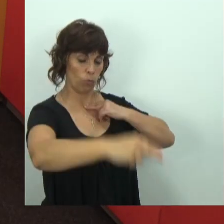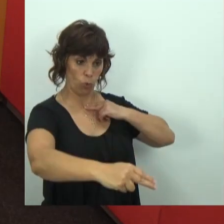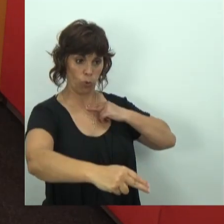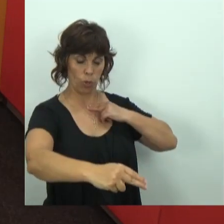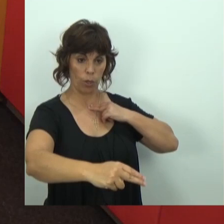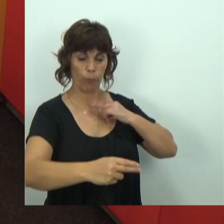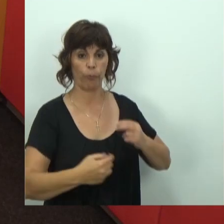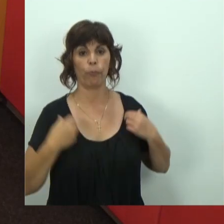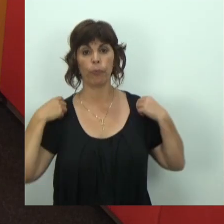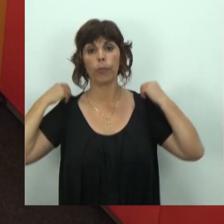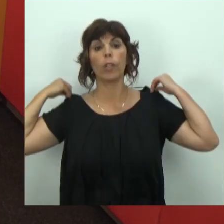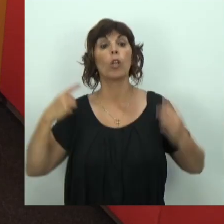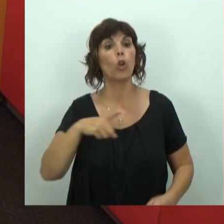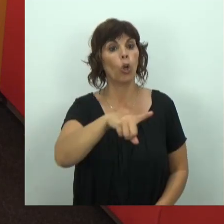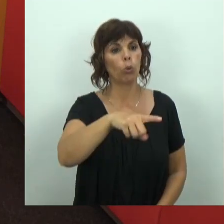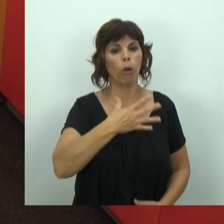no desmayes.